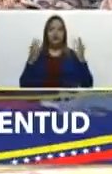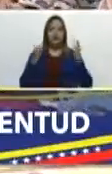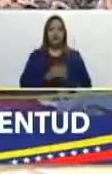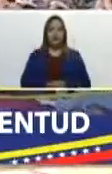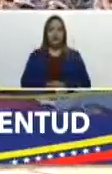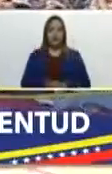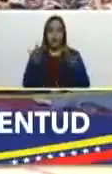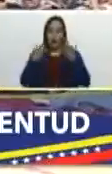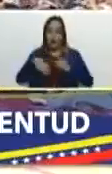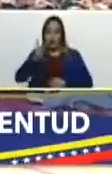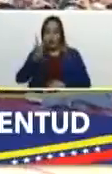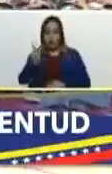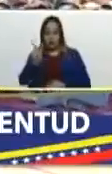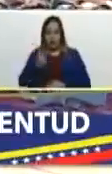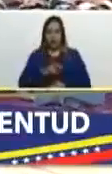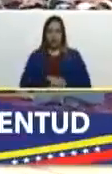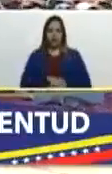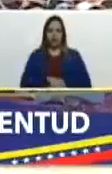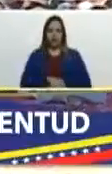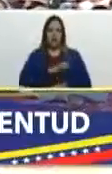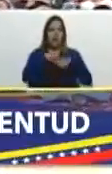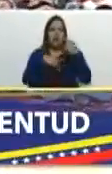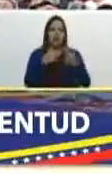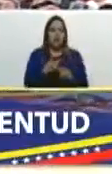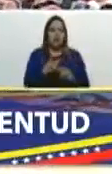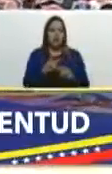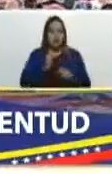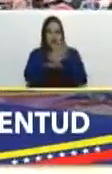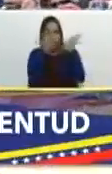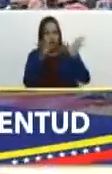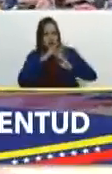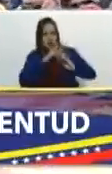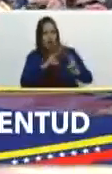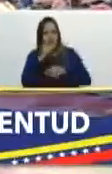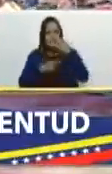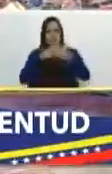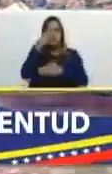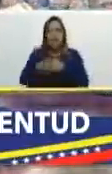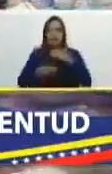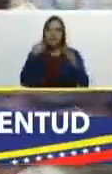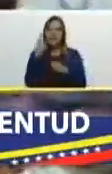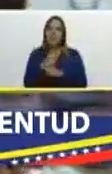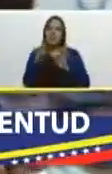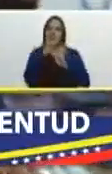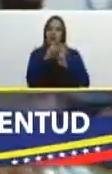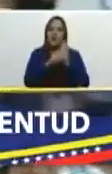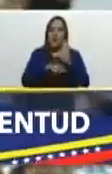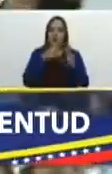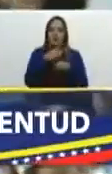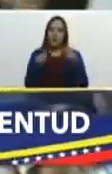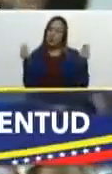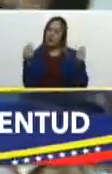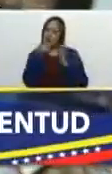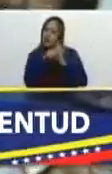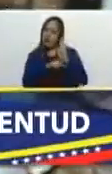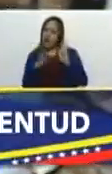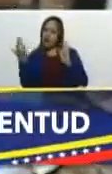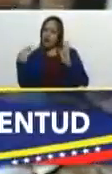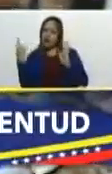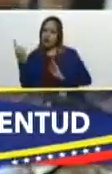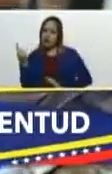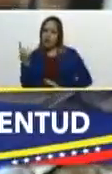Número dos, luego de que definamos esas preguntas, crear un plan que debe ser normado. ¿Y cómo lo normamos? Lo número uno,